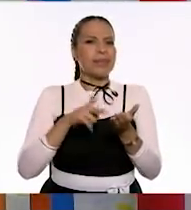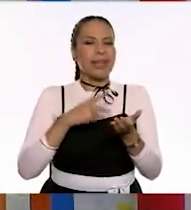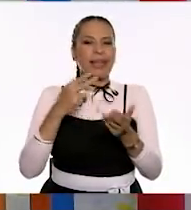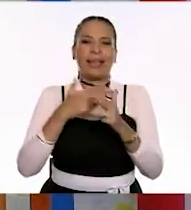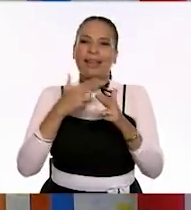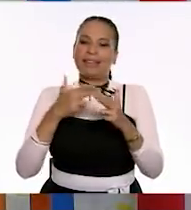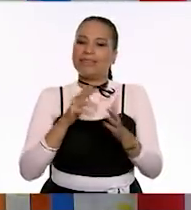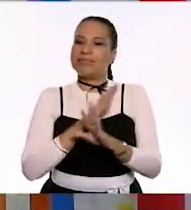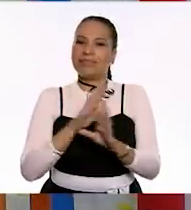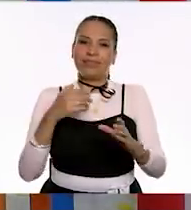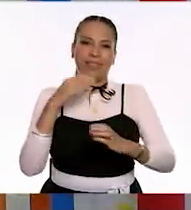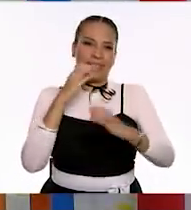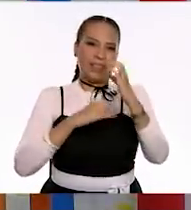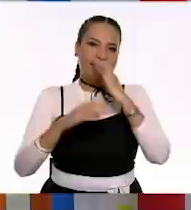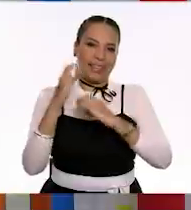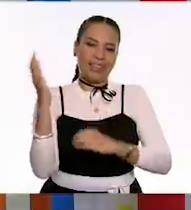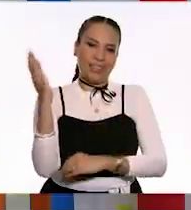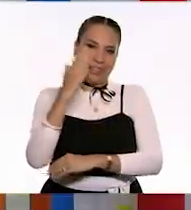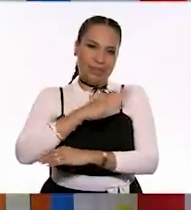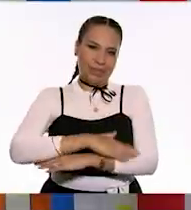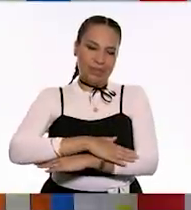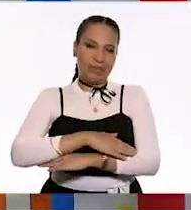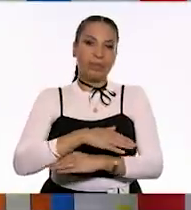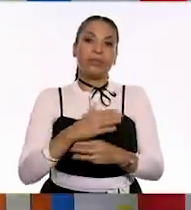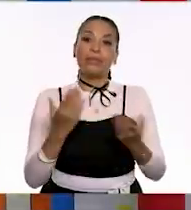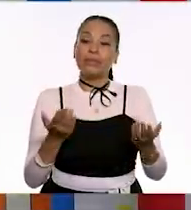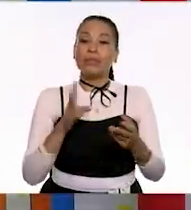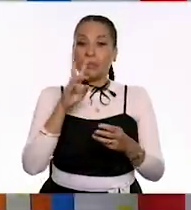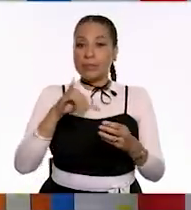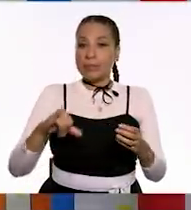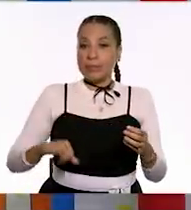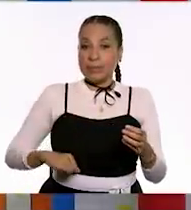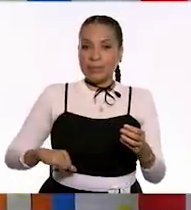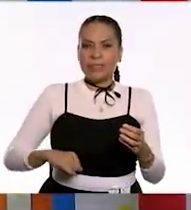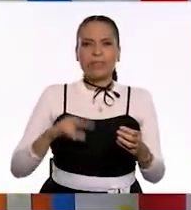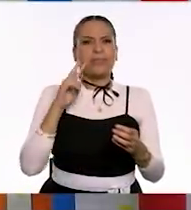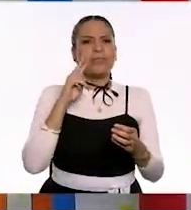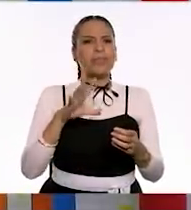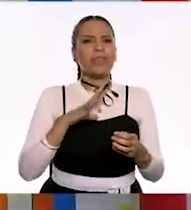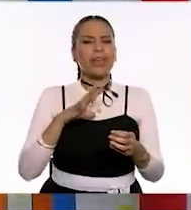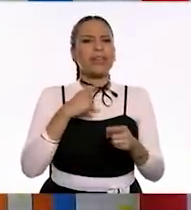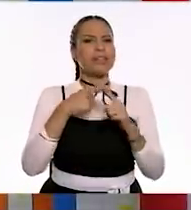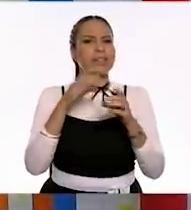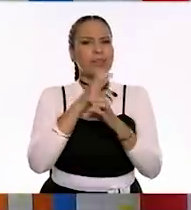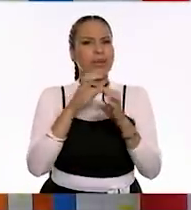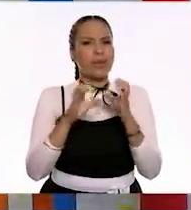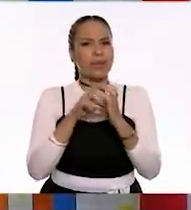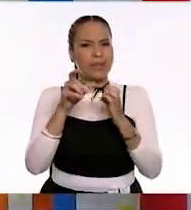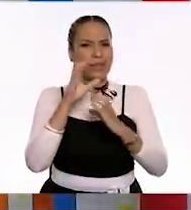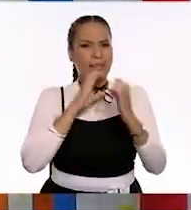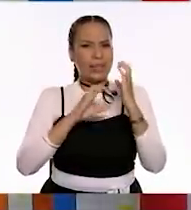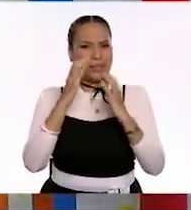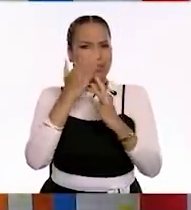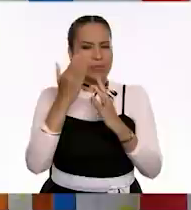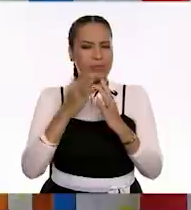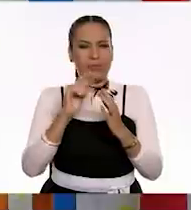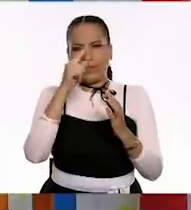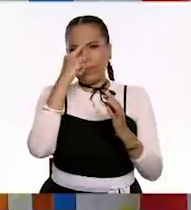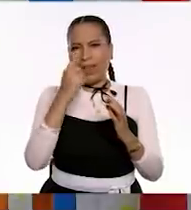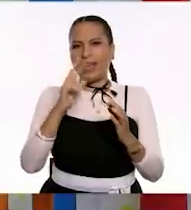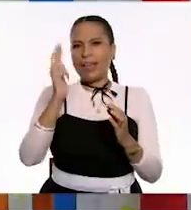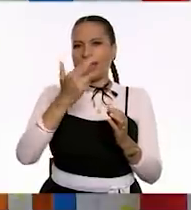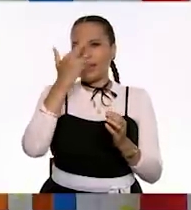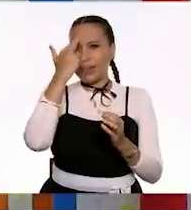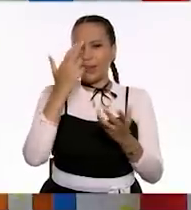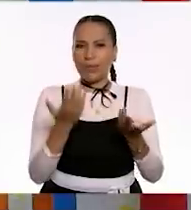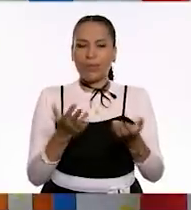que, bueno, estoy cantándola todo el día. Y bueno, es interesante observar que hay ciertas partes de estas canciones que son muy fáciles de recordar,